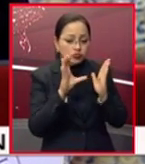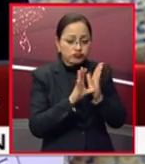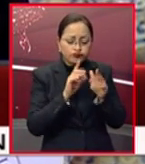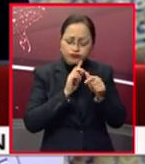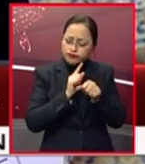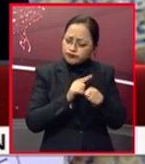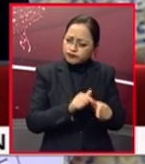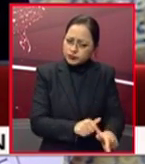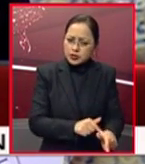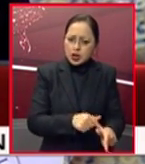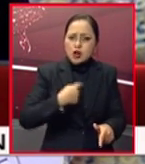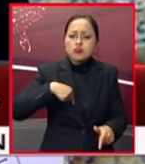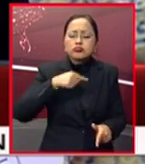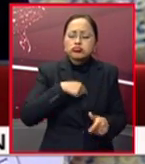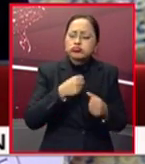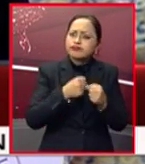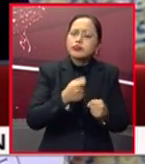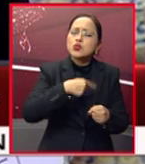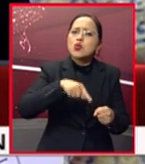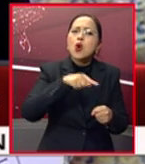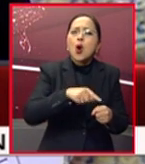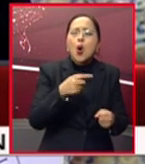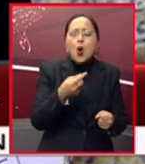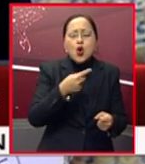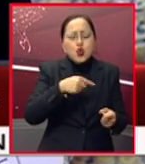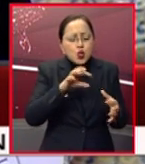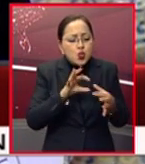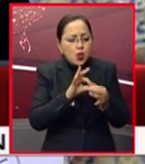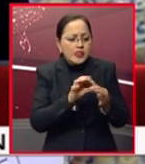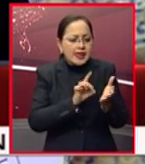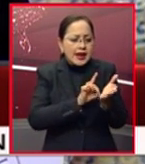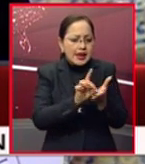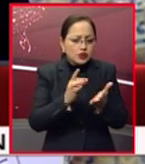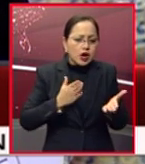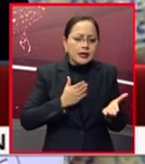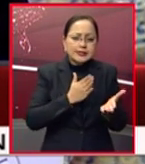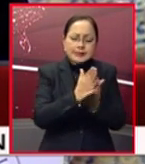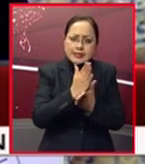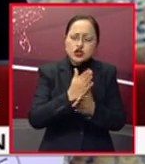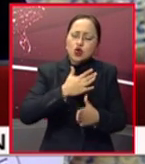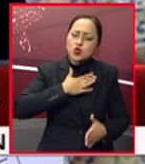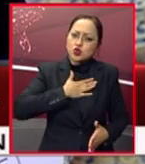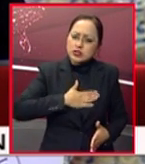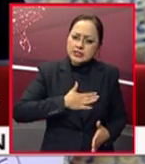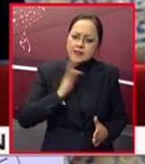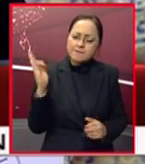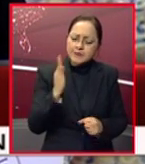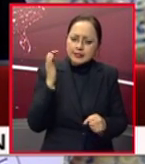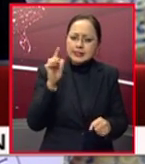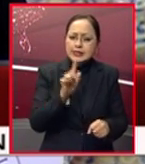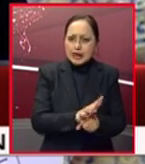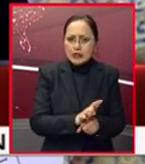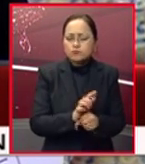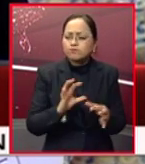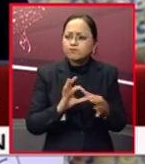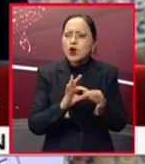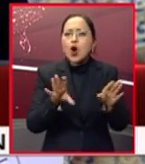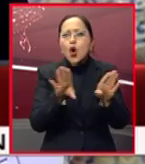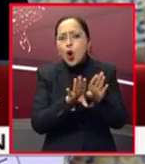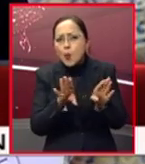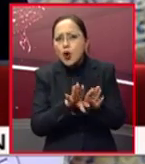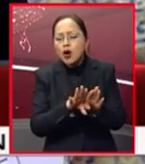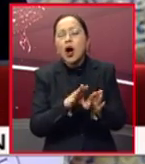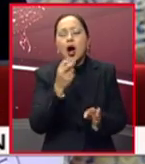nuestras resoluciones por el pleno ejercicio del derecho de acceso a la justicia federal, a través de